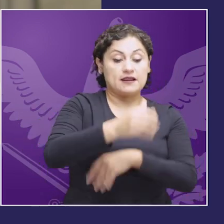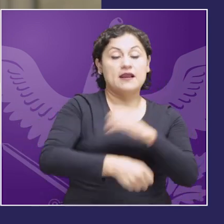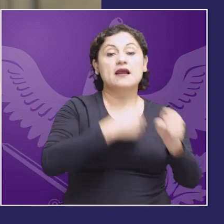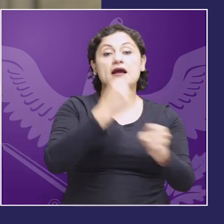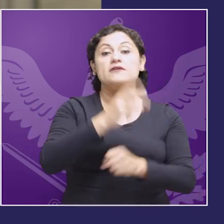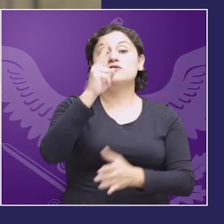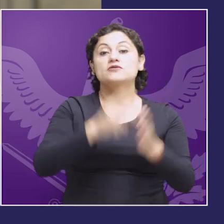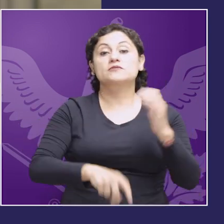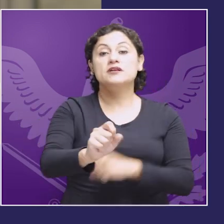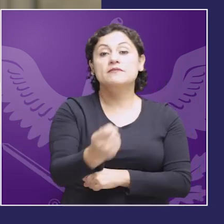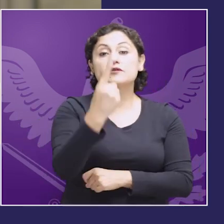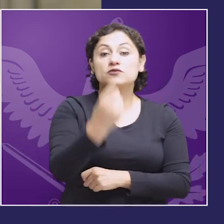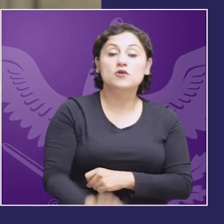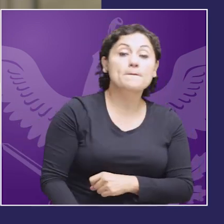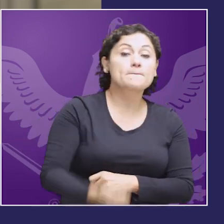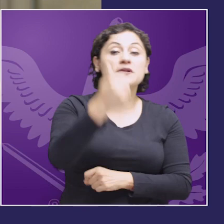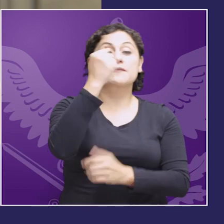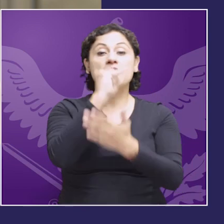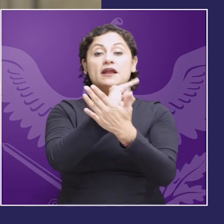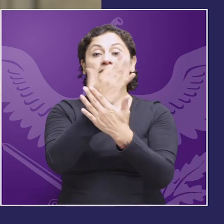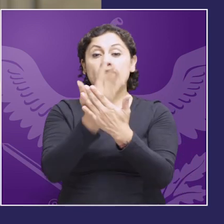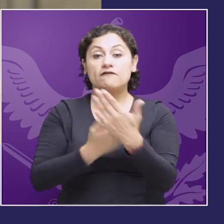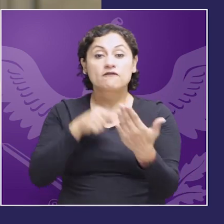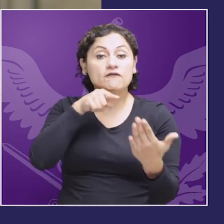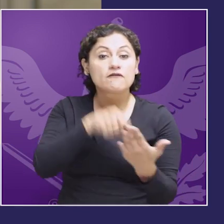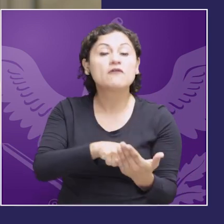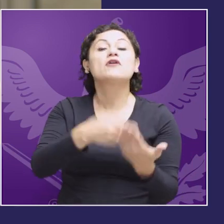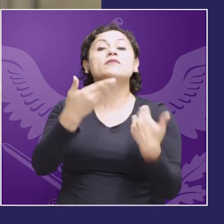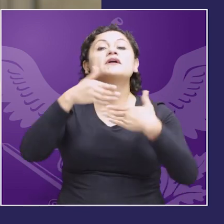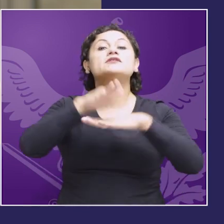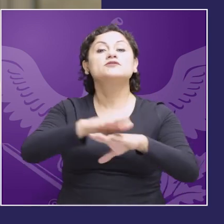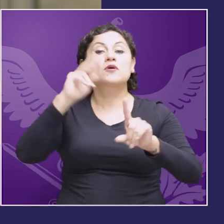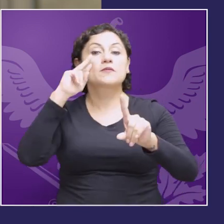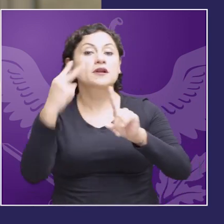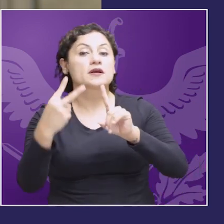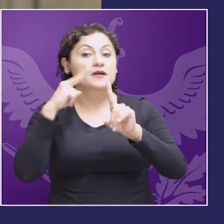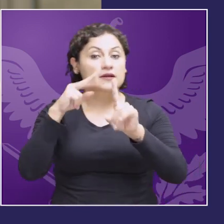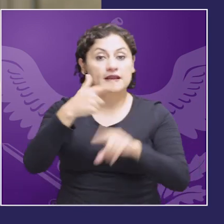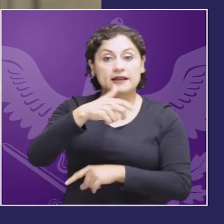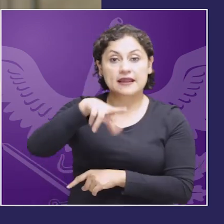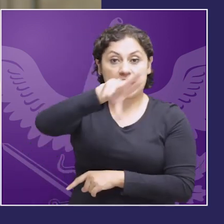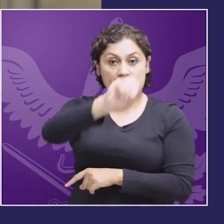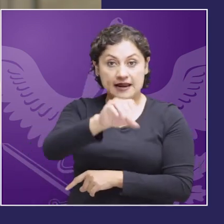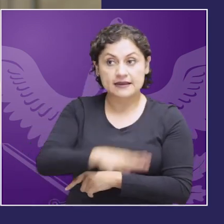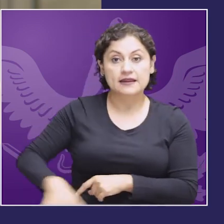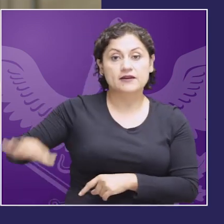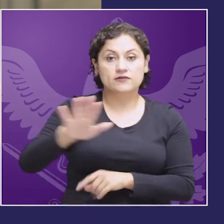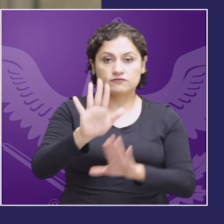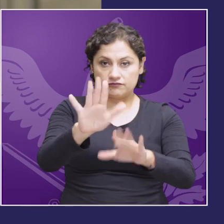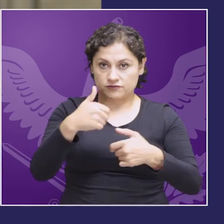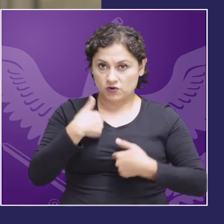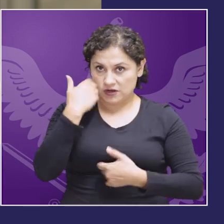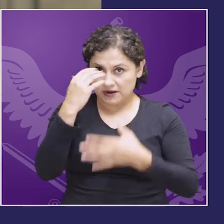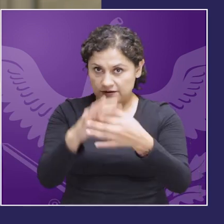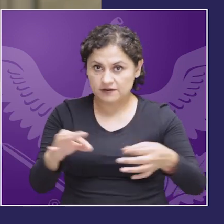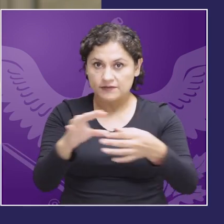muy interesante también, el año 2021, fue el primer informe iberoamericano de sentencias con perspectiva de género, que se los quiero